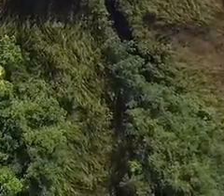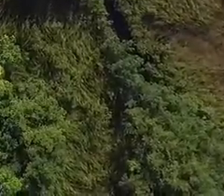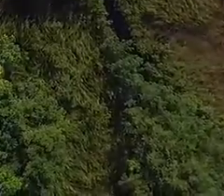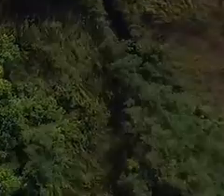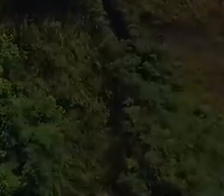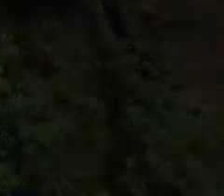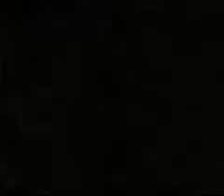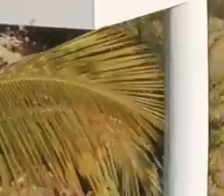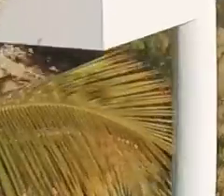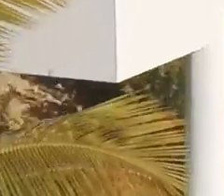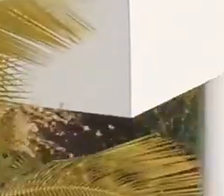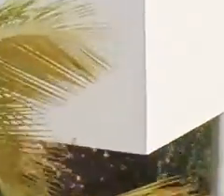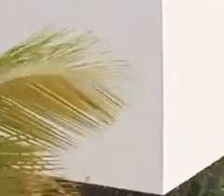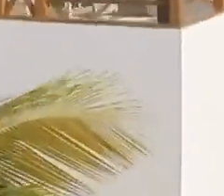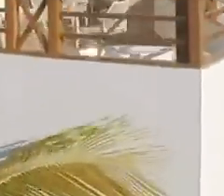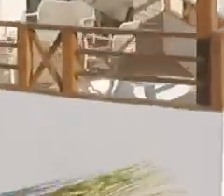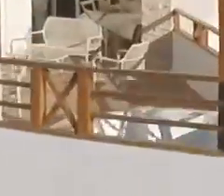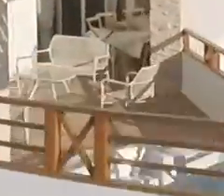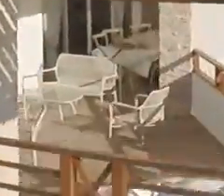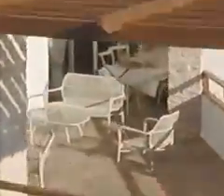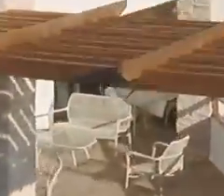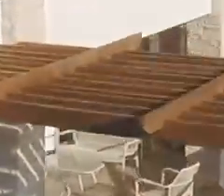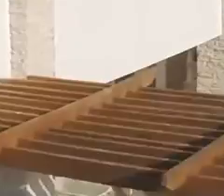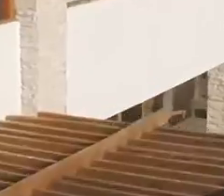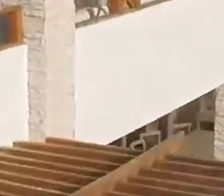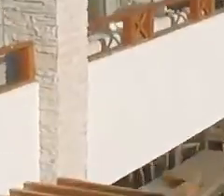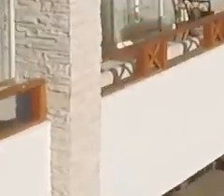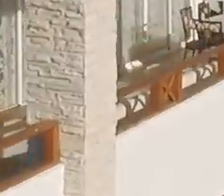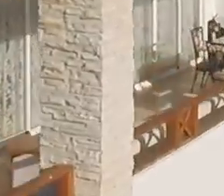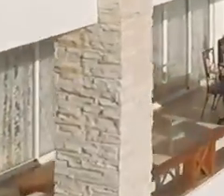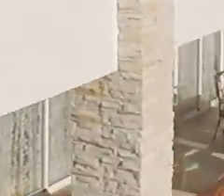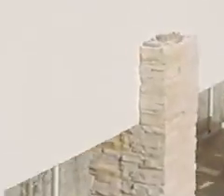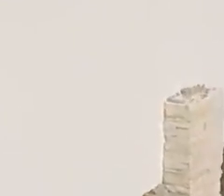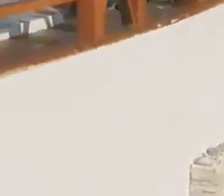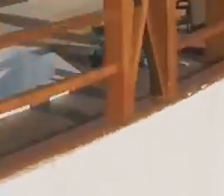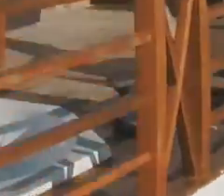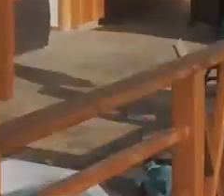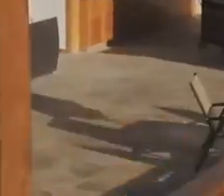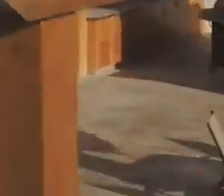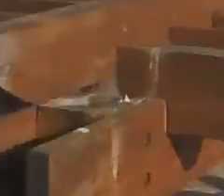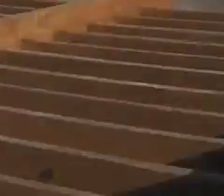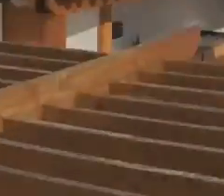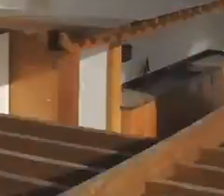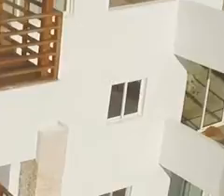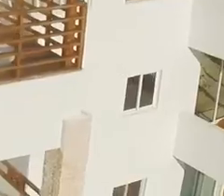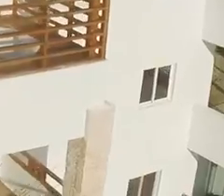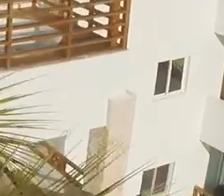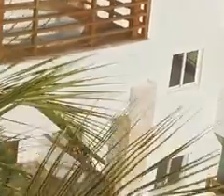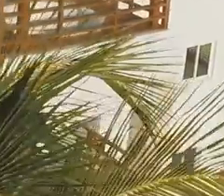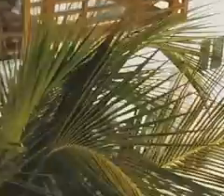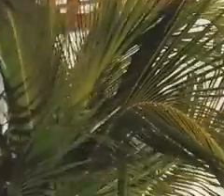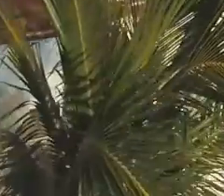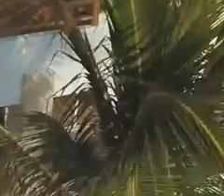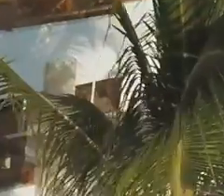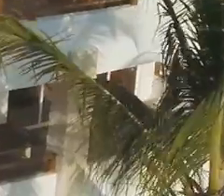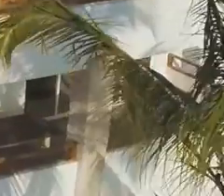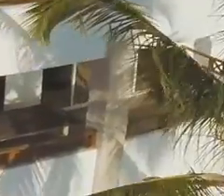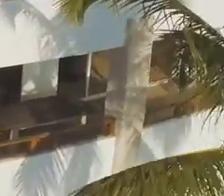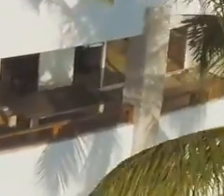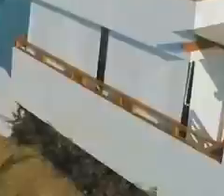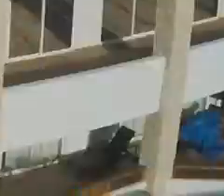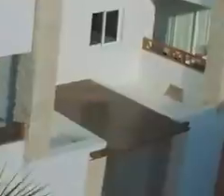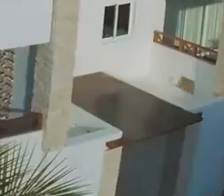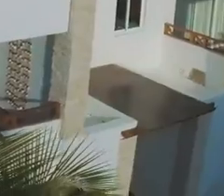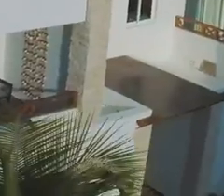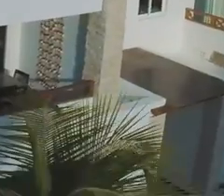naturaleza, alejado del bullicio de la ciudad. Dos edificios con 48 preciosos apartamentos, acariciados por el sol